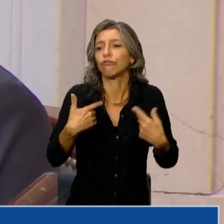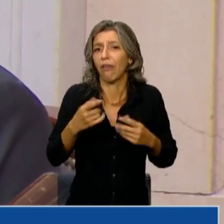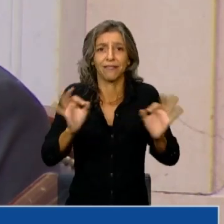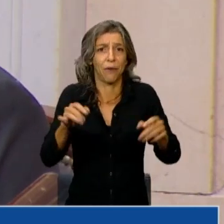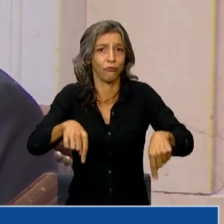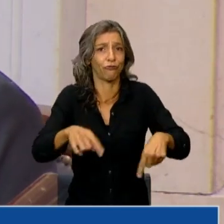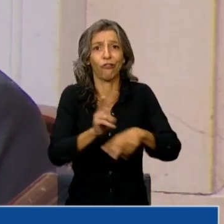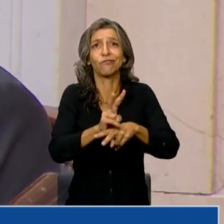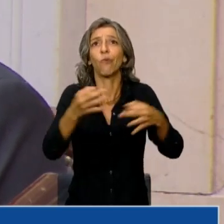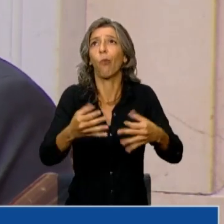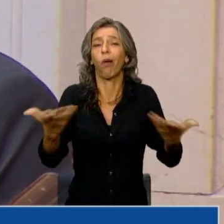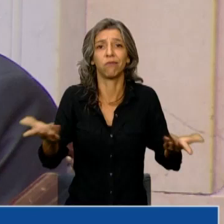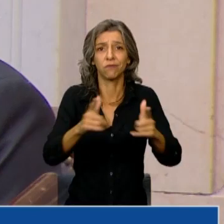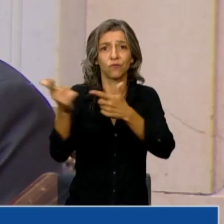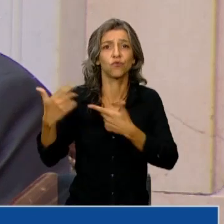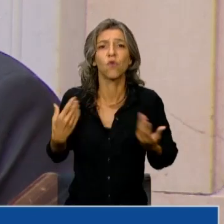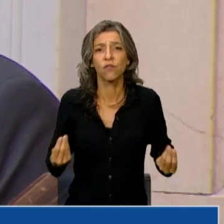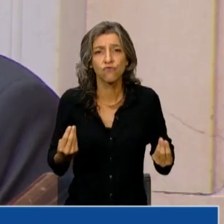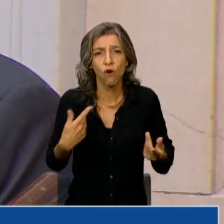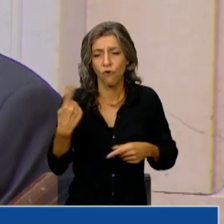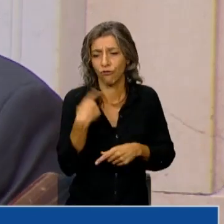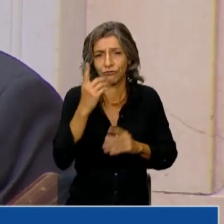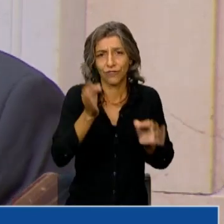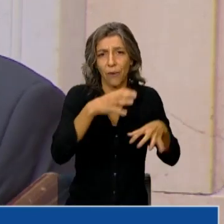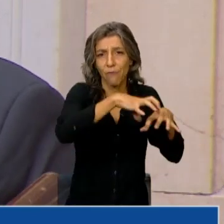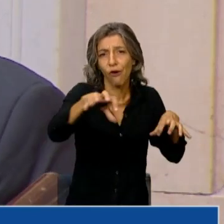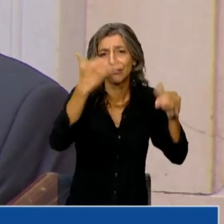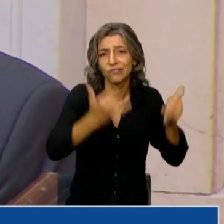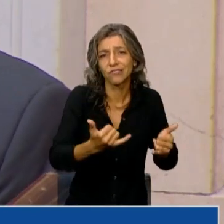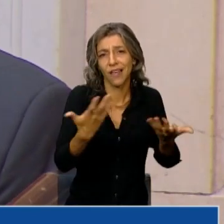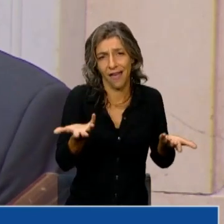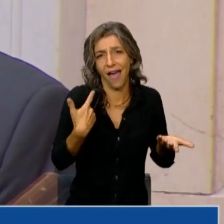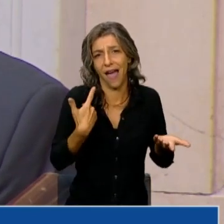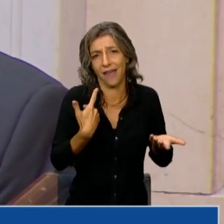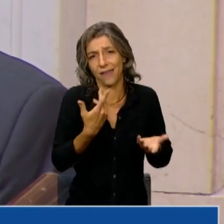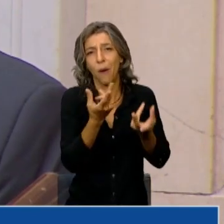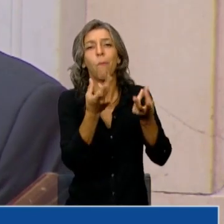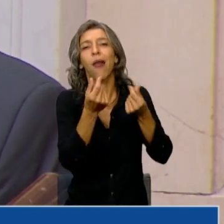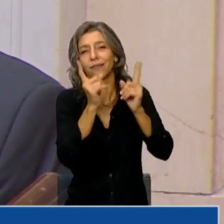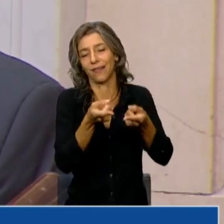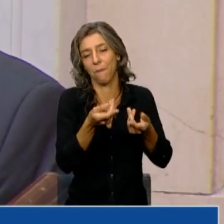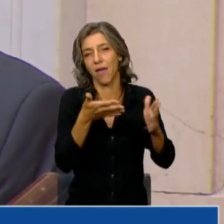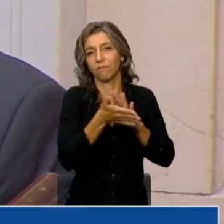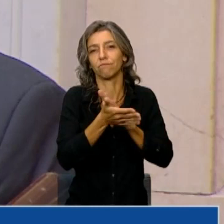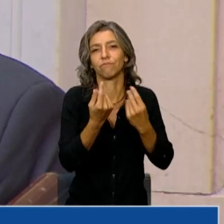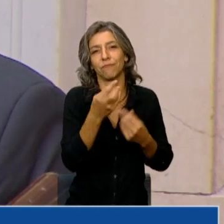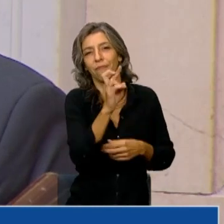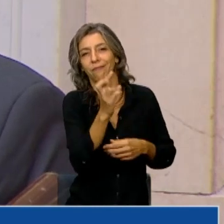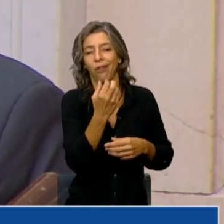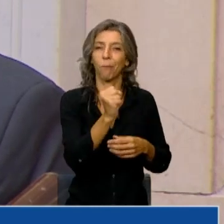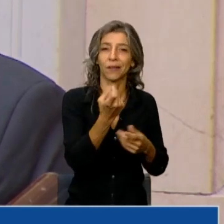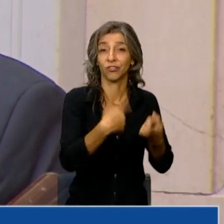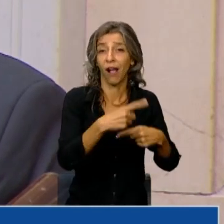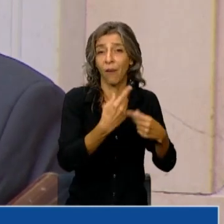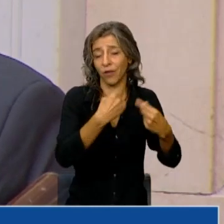escenarios: el territorio, las cuevas de lavado y la hidrovía. Las cuevas financieras en el microcentro y macrocentro de nuestra